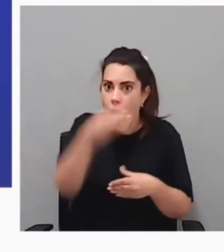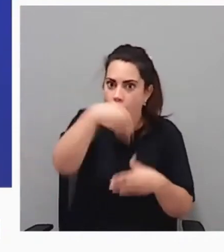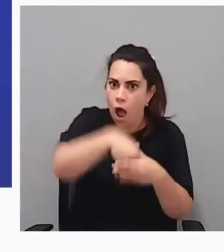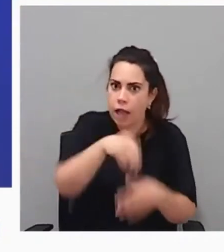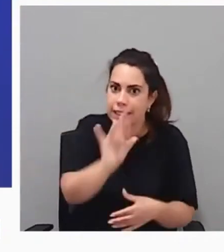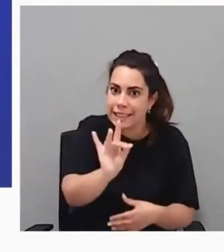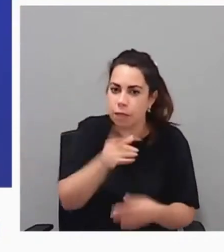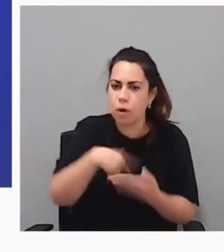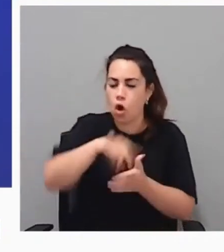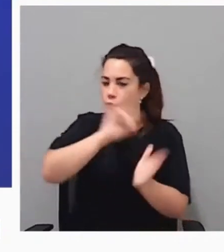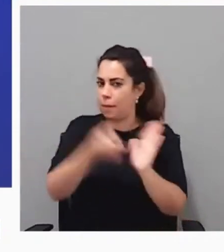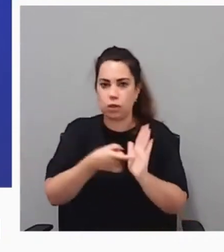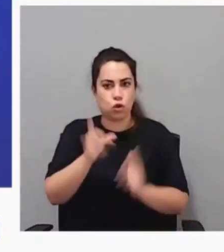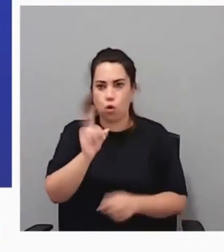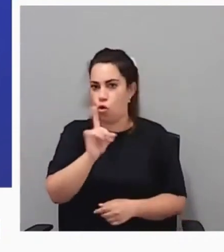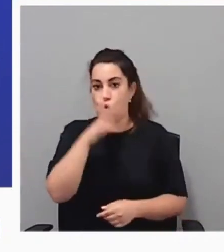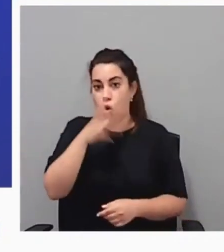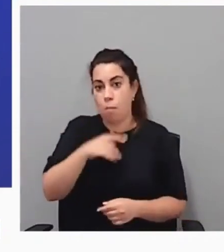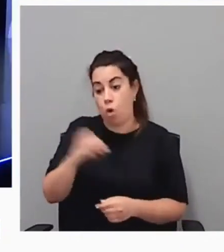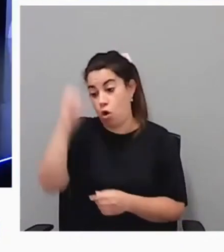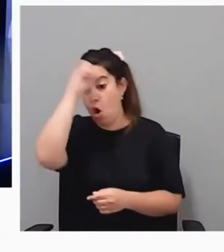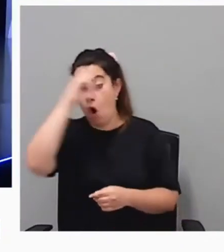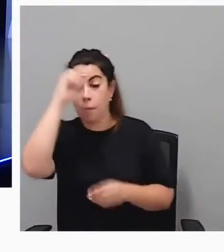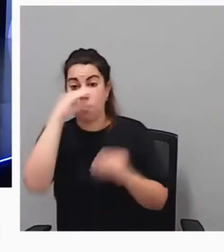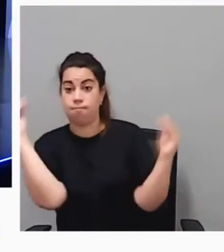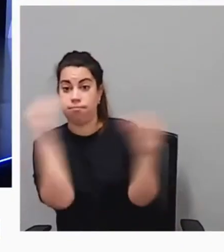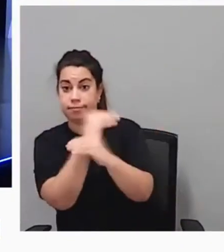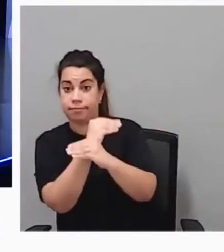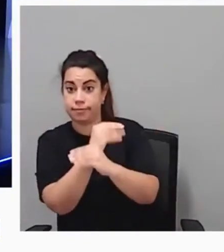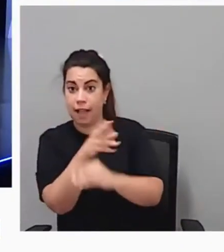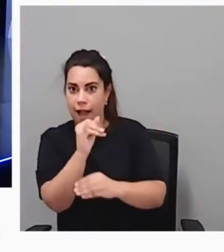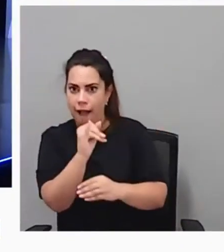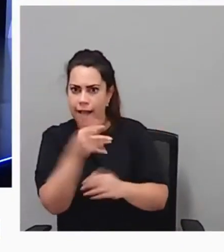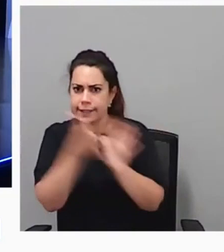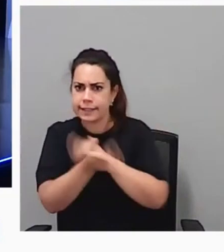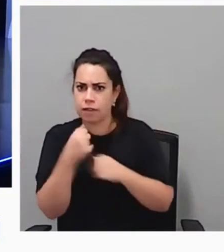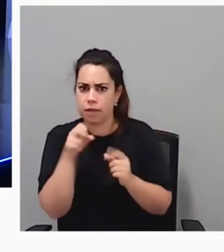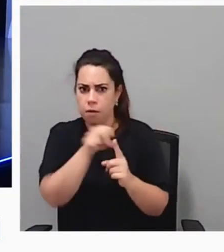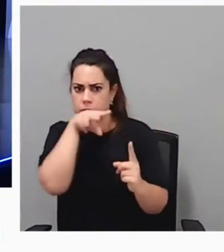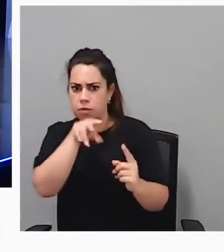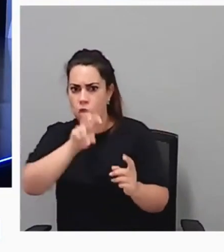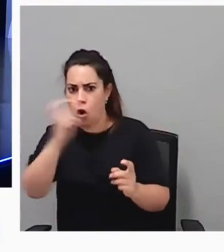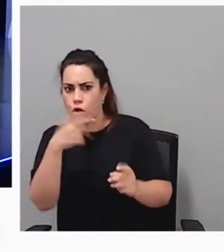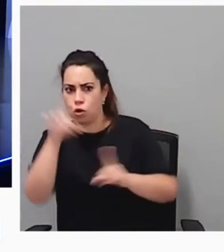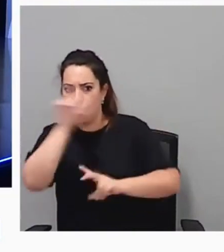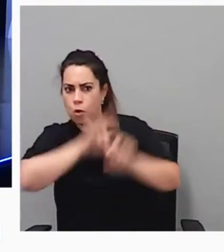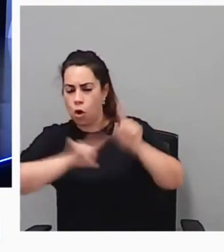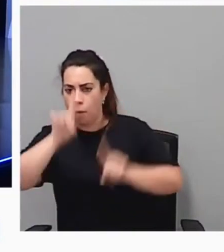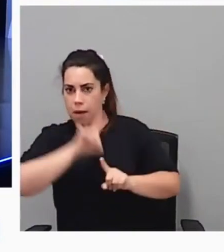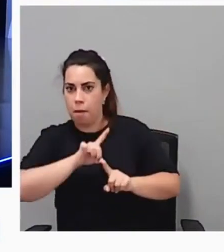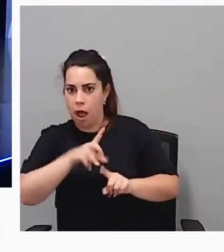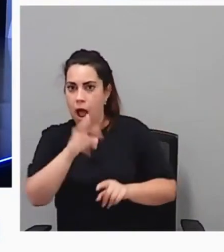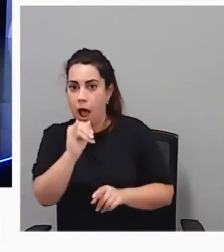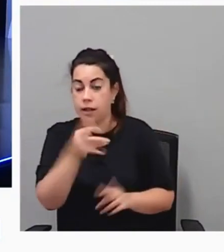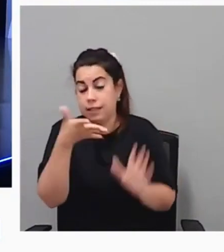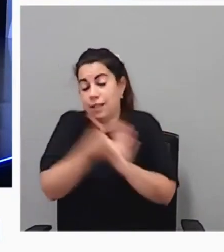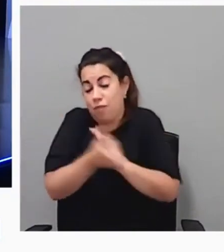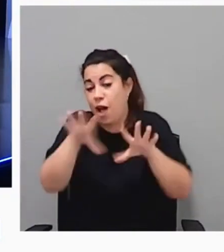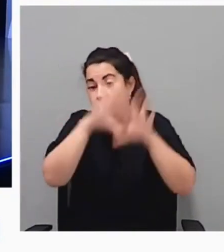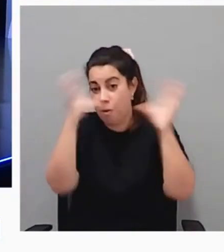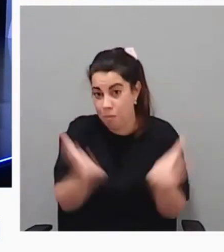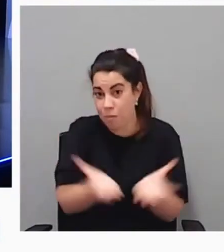haber otra opinión que te ofrece otro punto de vista desde un problema. El mundo es complejo.